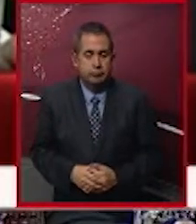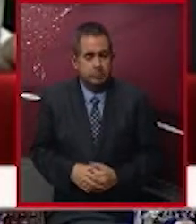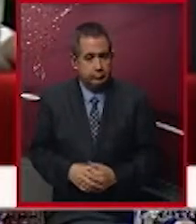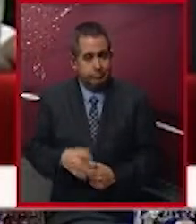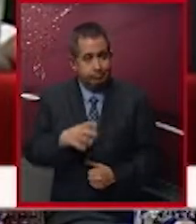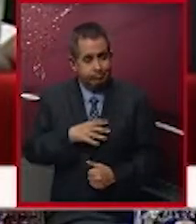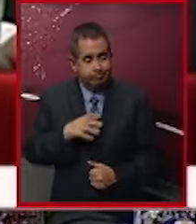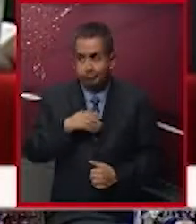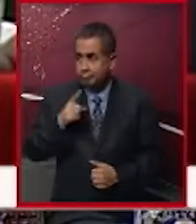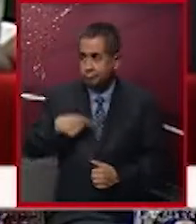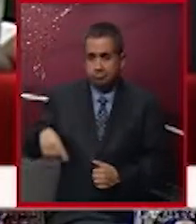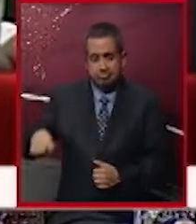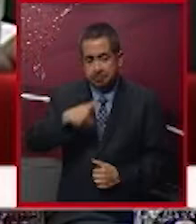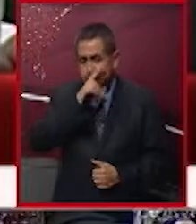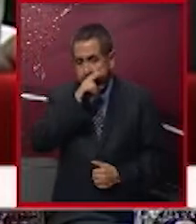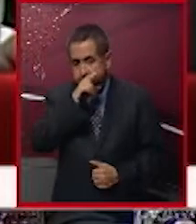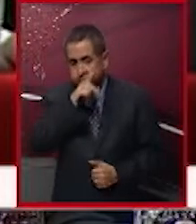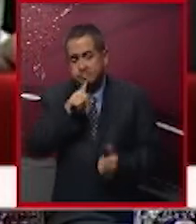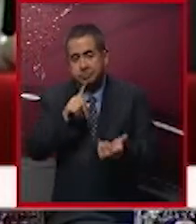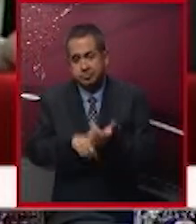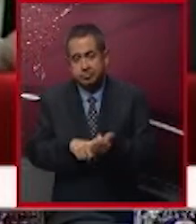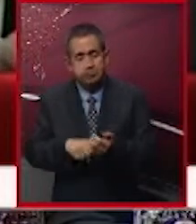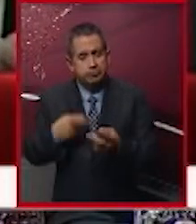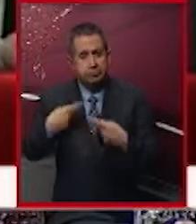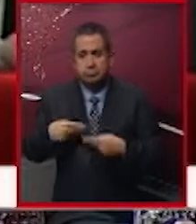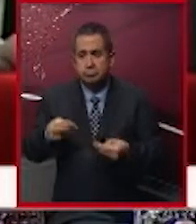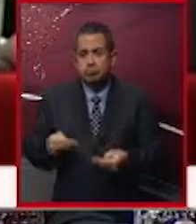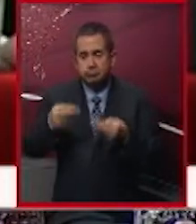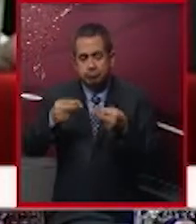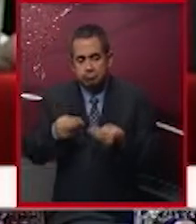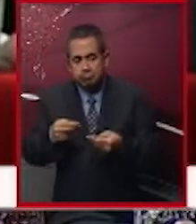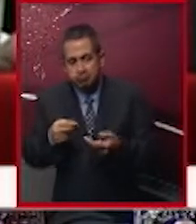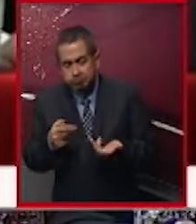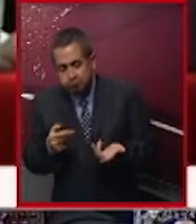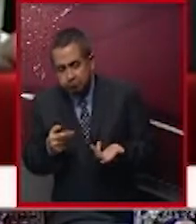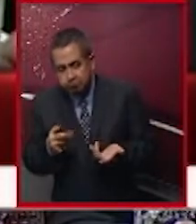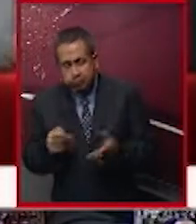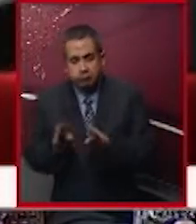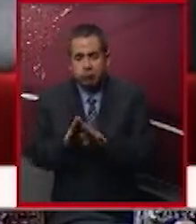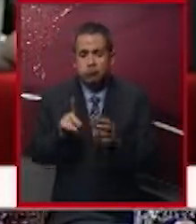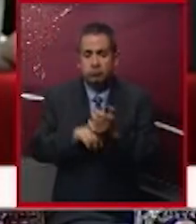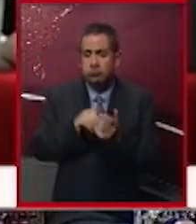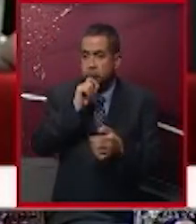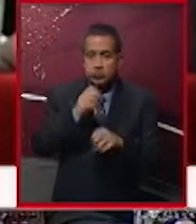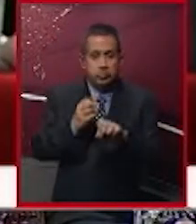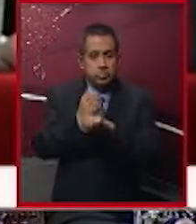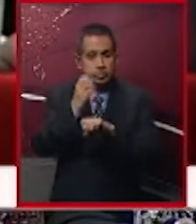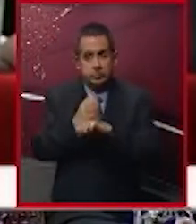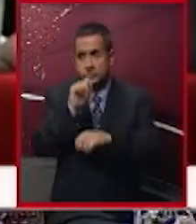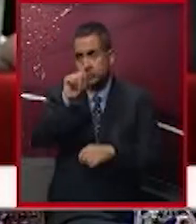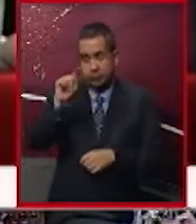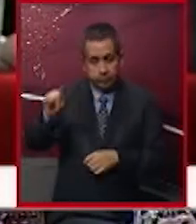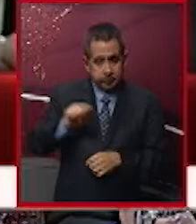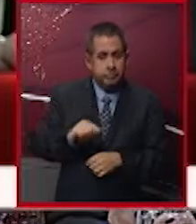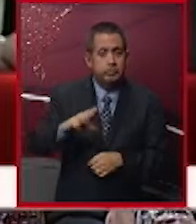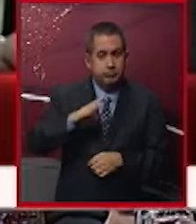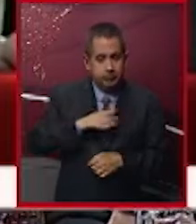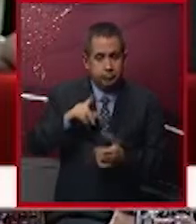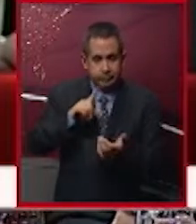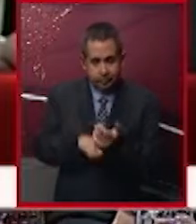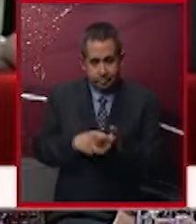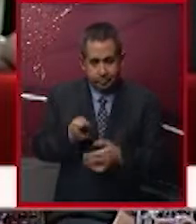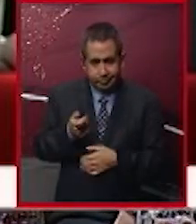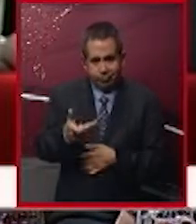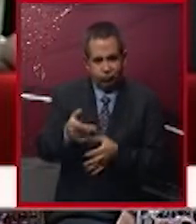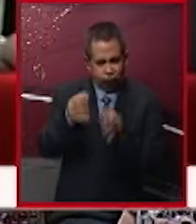Existe una gran preocupación por parte de los mezcaleros reconocidos, así como de las entidades que hoy cuentan con esa